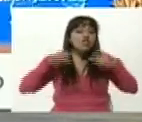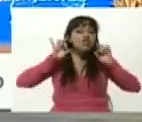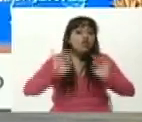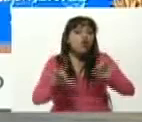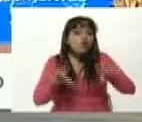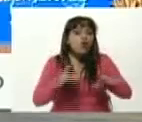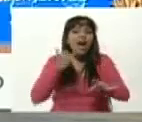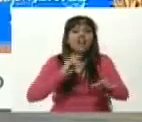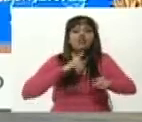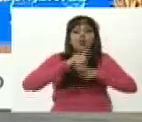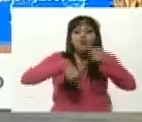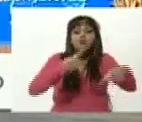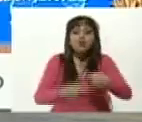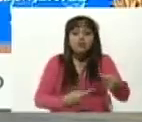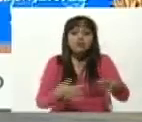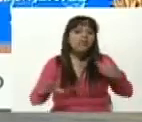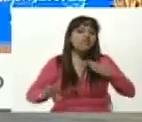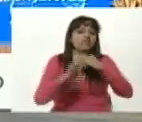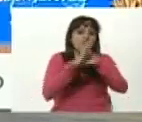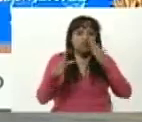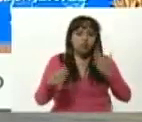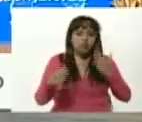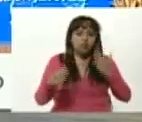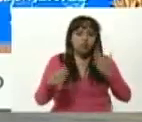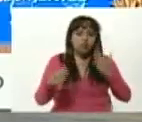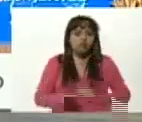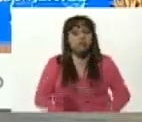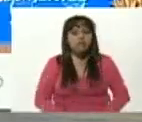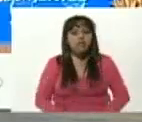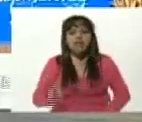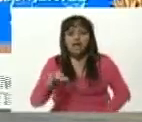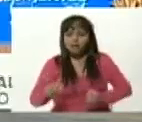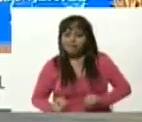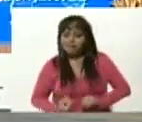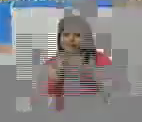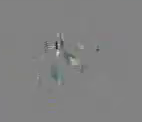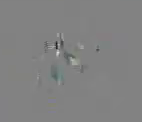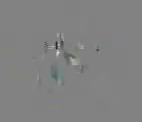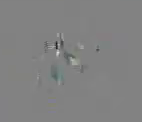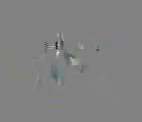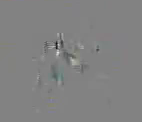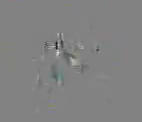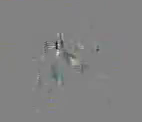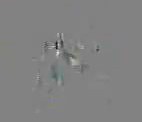ha causado el bloqueo. Y sobre Venezuela,